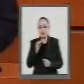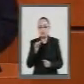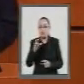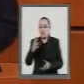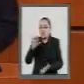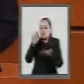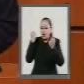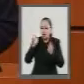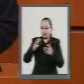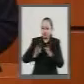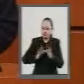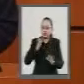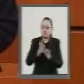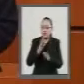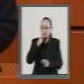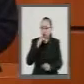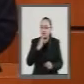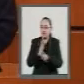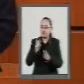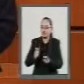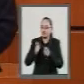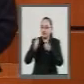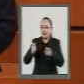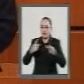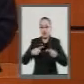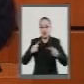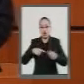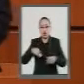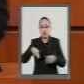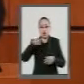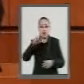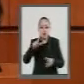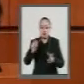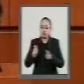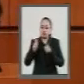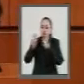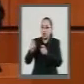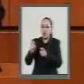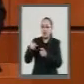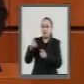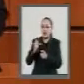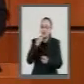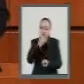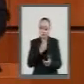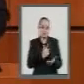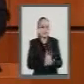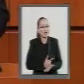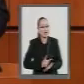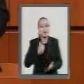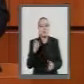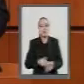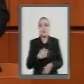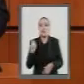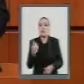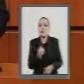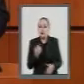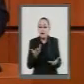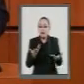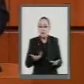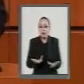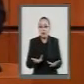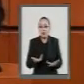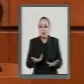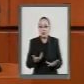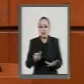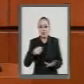dieron los ciudadanos de Nuevo León. Me parece que es un hecho muy grave, y aquí no quiero